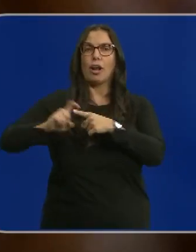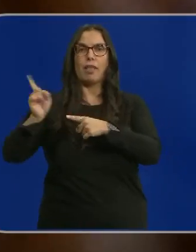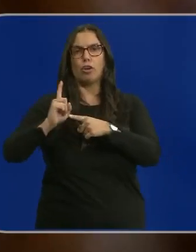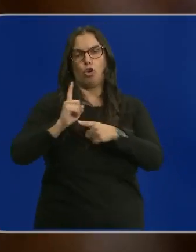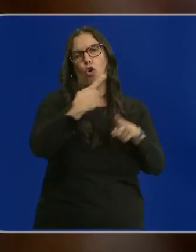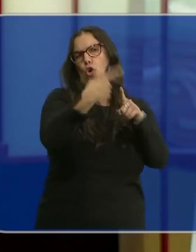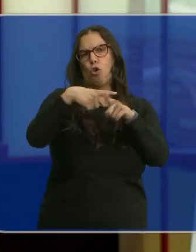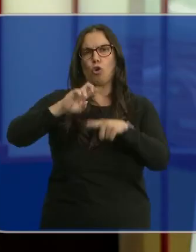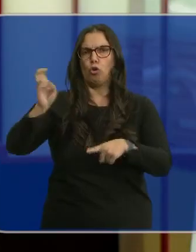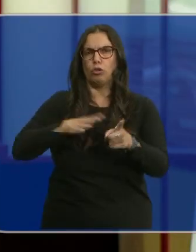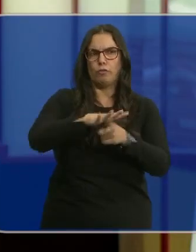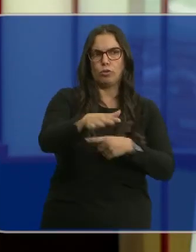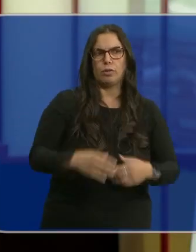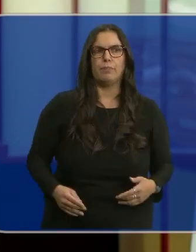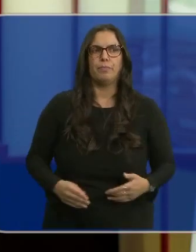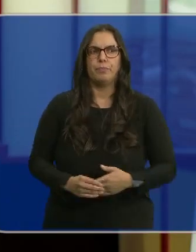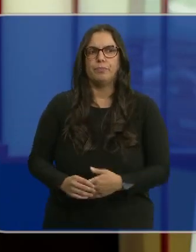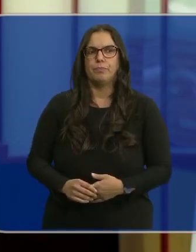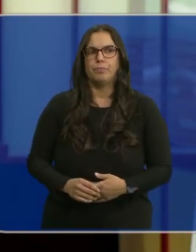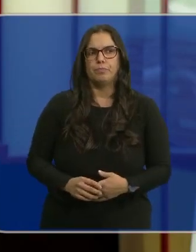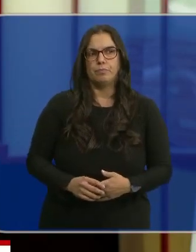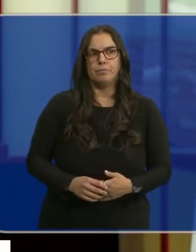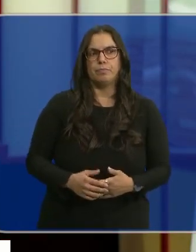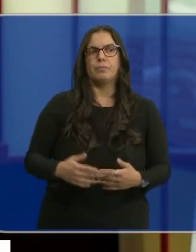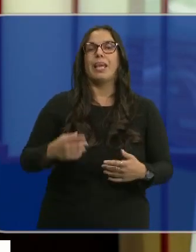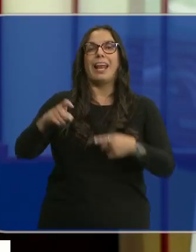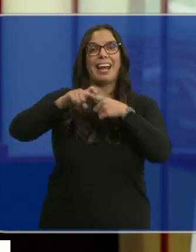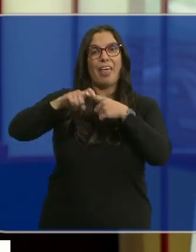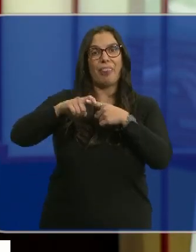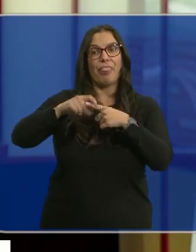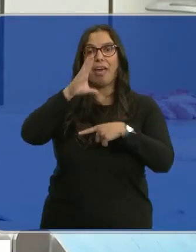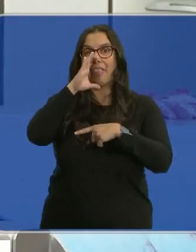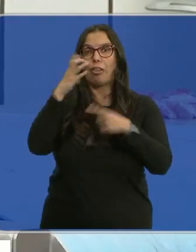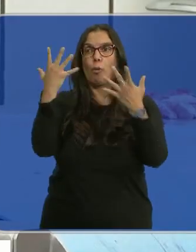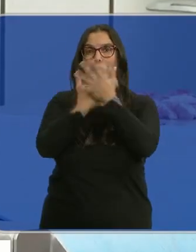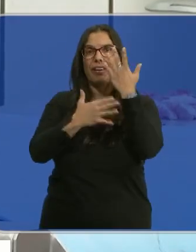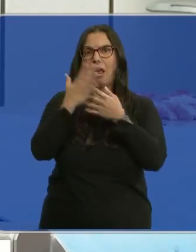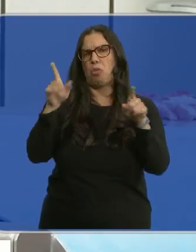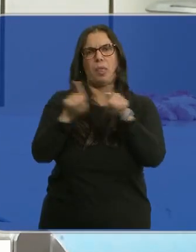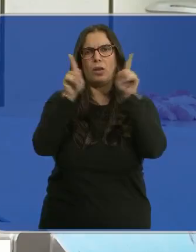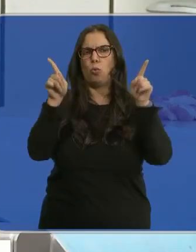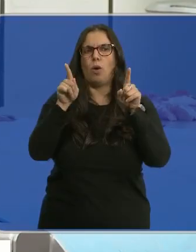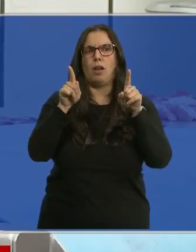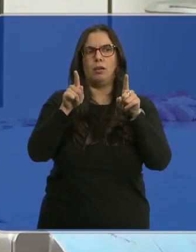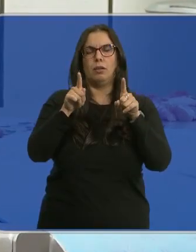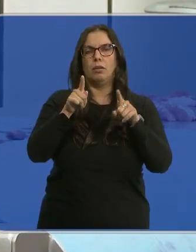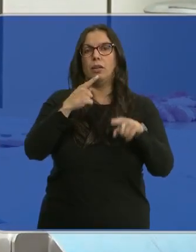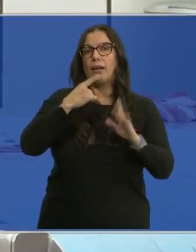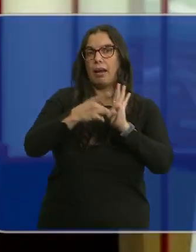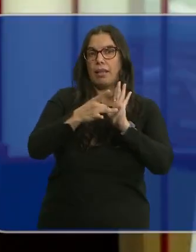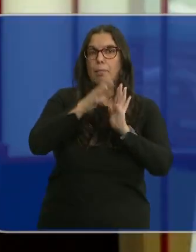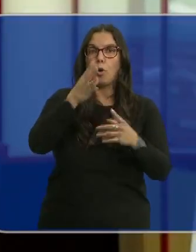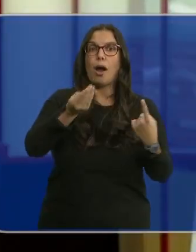sino de otros parámetros. No atienden en ninguna medida al cruce racial, sino a otra serie de pautas: la